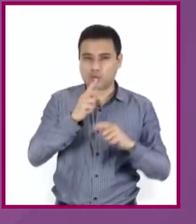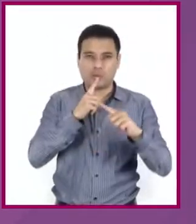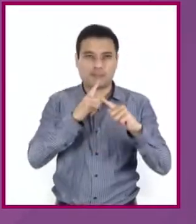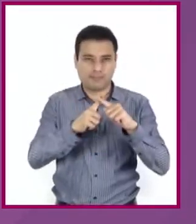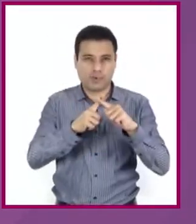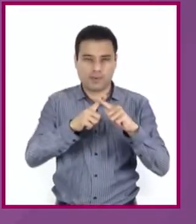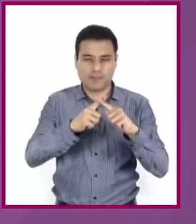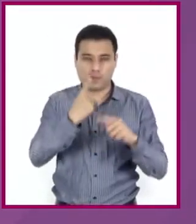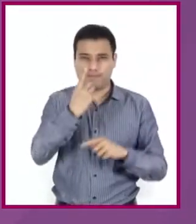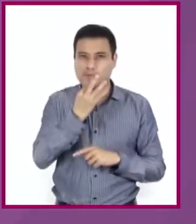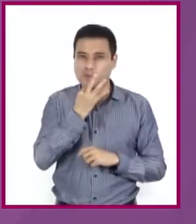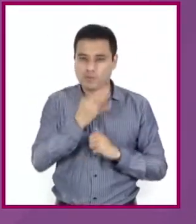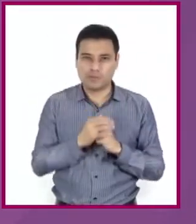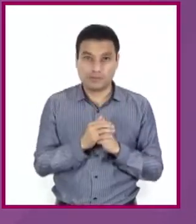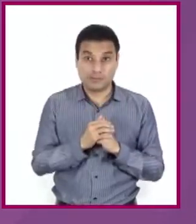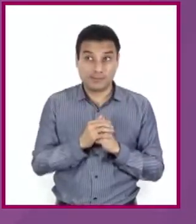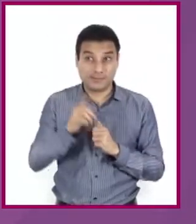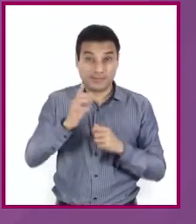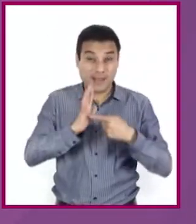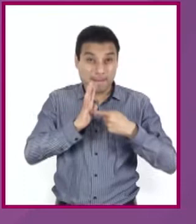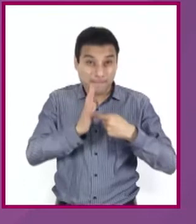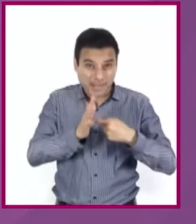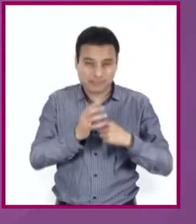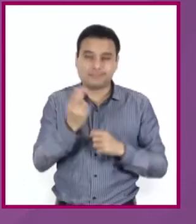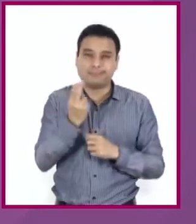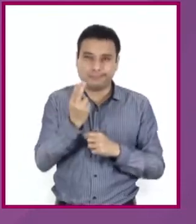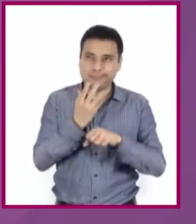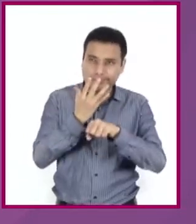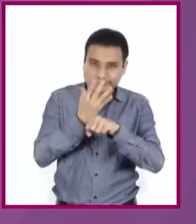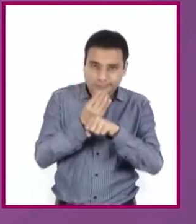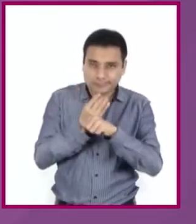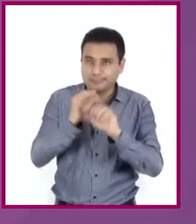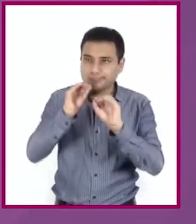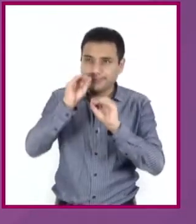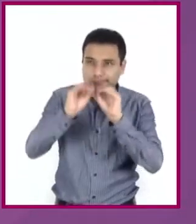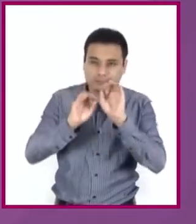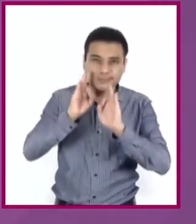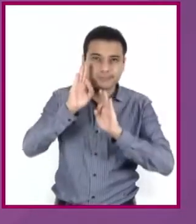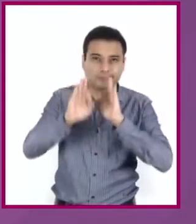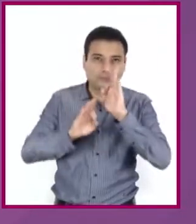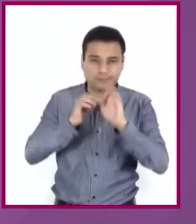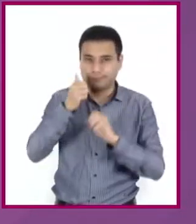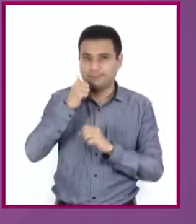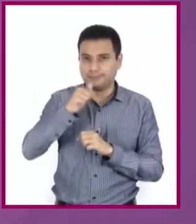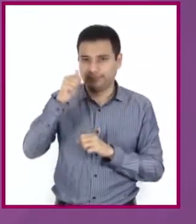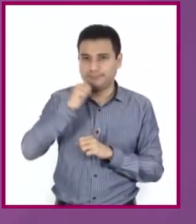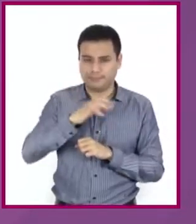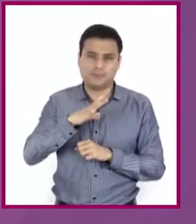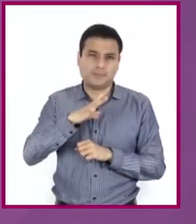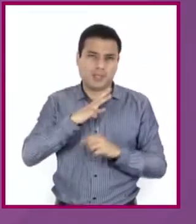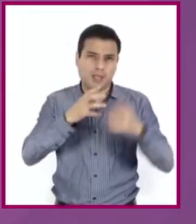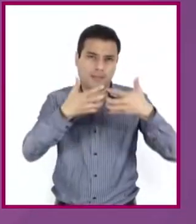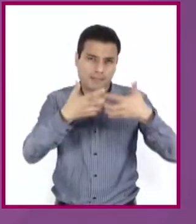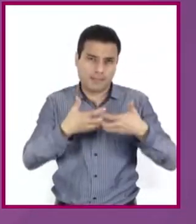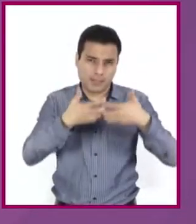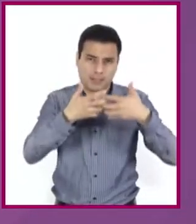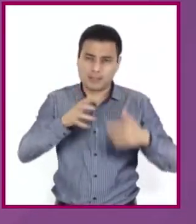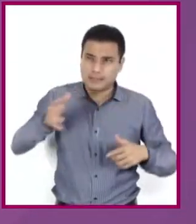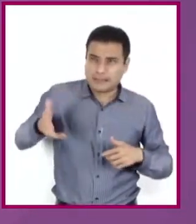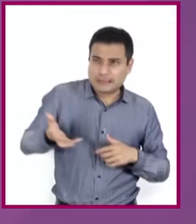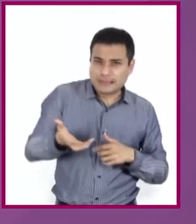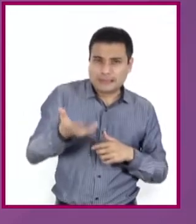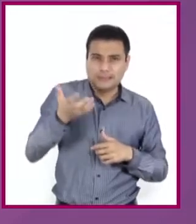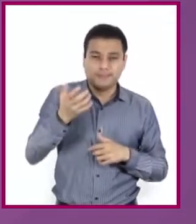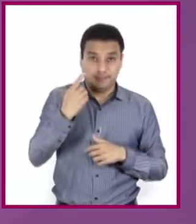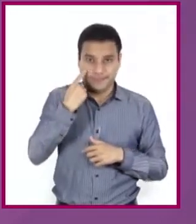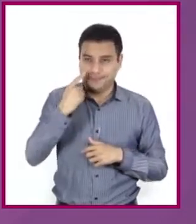Imagínense. Claro que todas estas máquinas pues requieren de mantenimiento, así es que se utiliza una enorme grúa para poderlas mover, como esta que